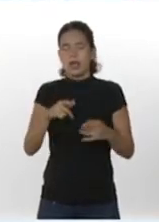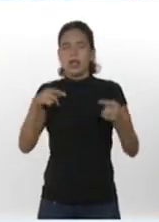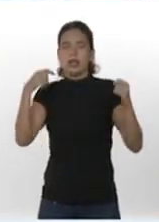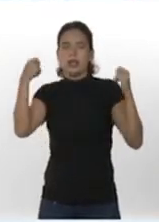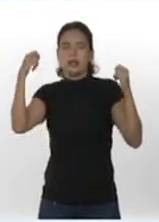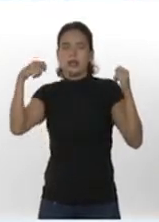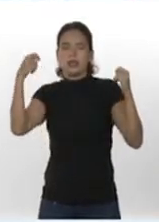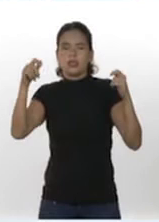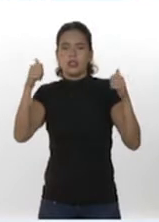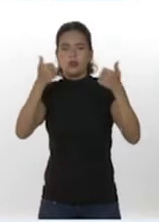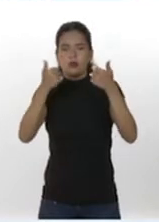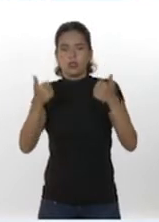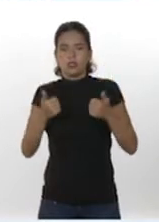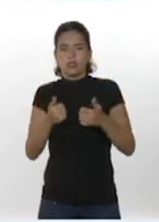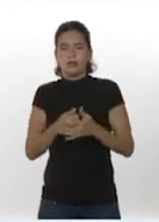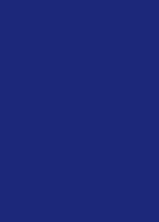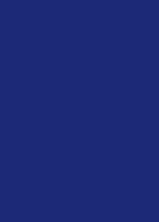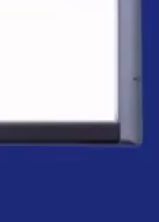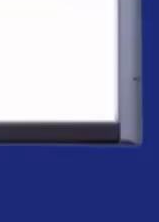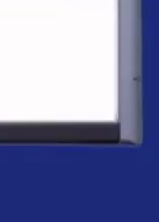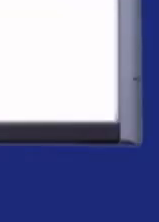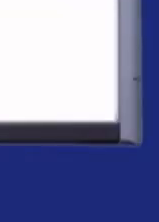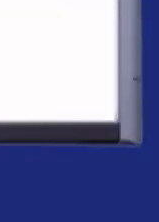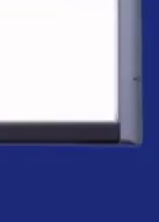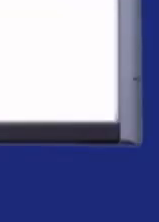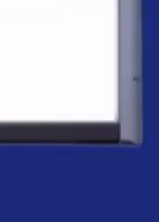desventajas del videoarte.